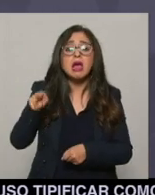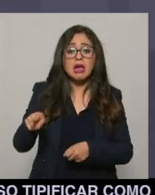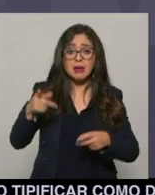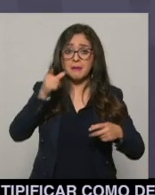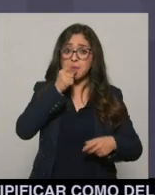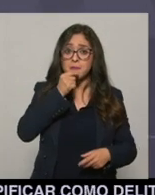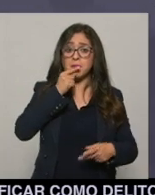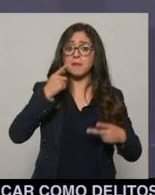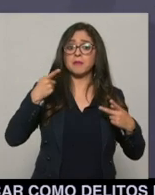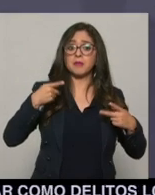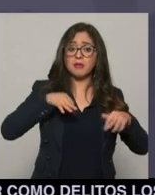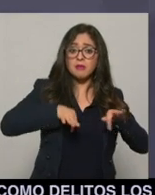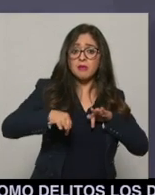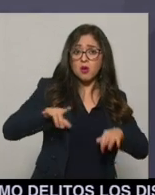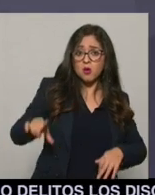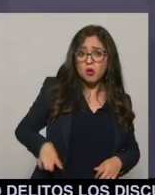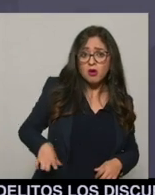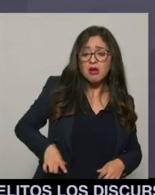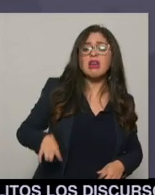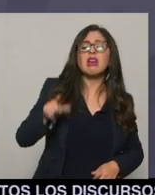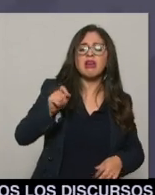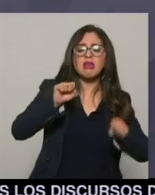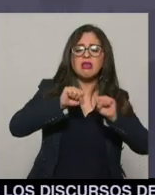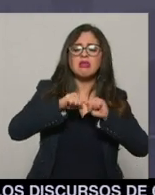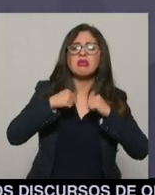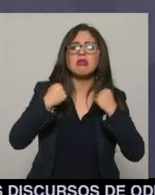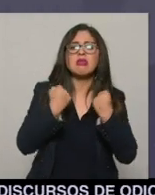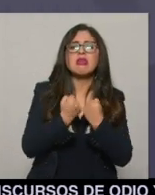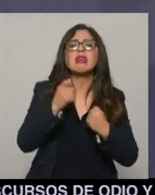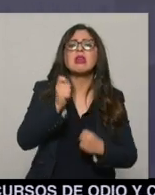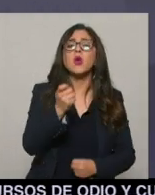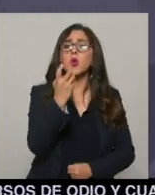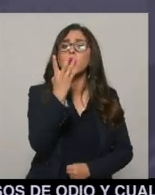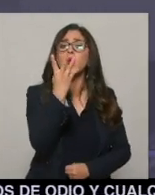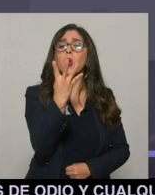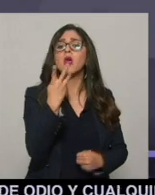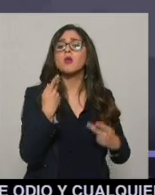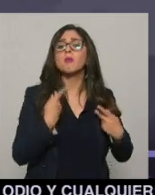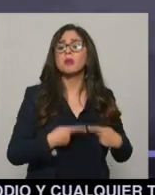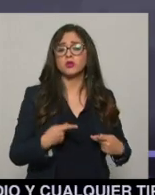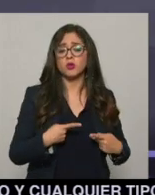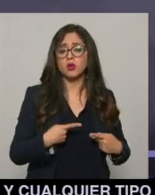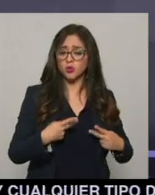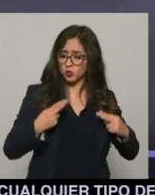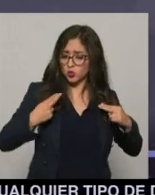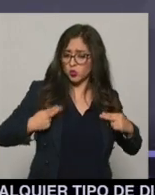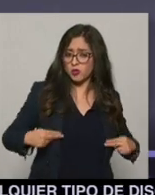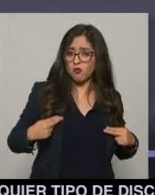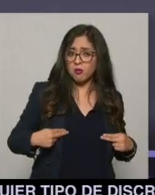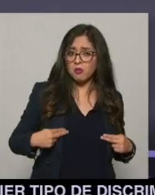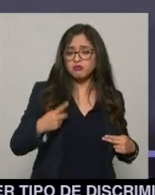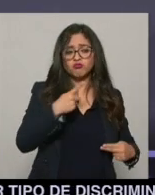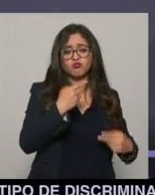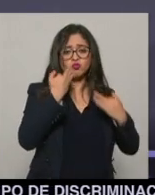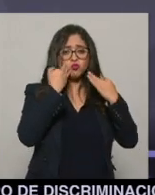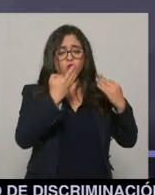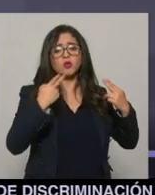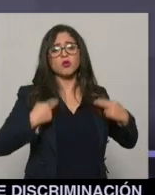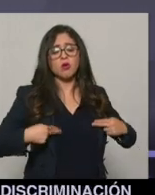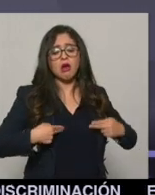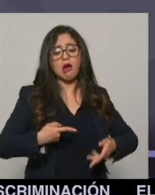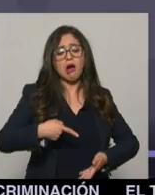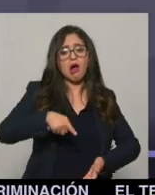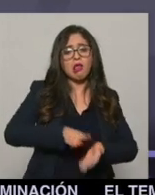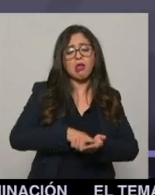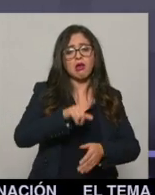Es delincuencia organizada. ¿Por qué? Porque fueron 4 sujetos. Uniformada, pues porque traían el uniforme y la patrulla.